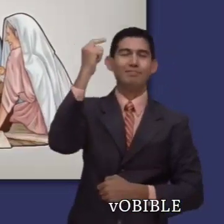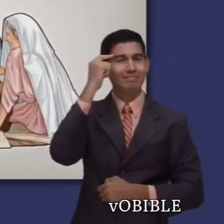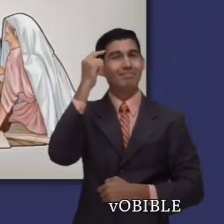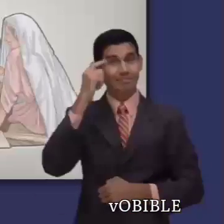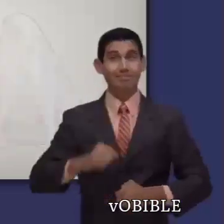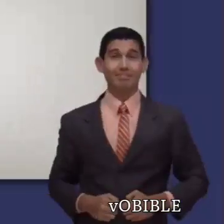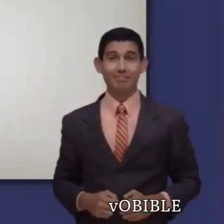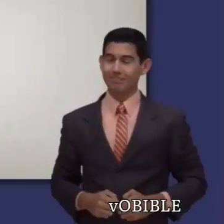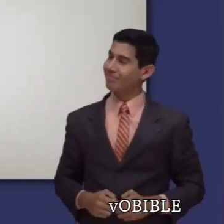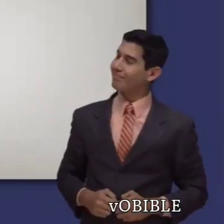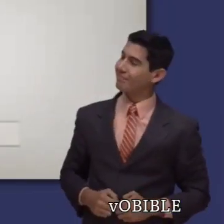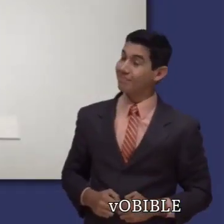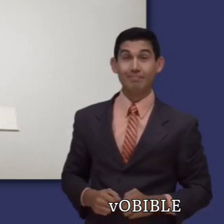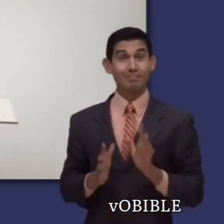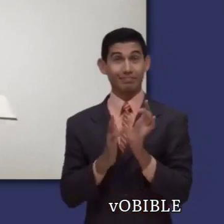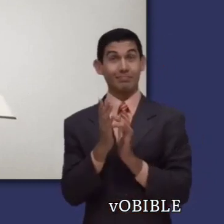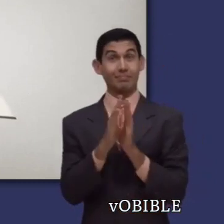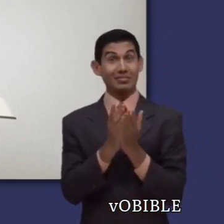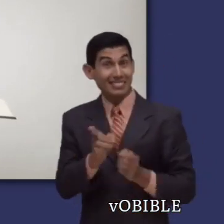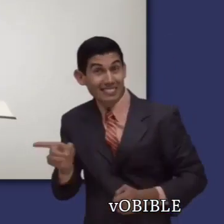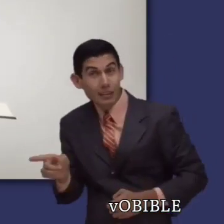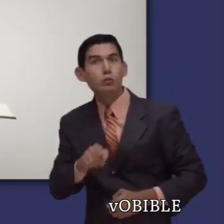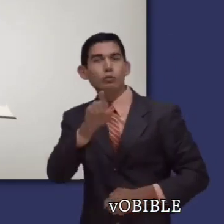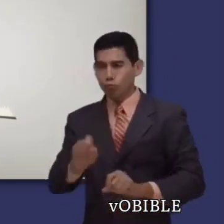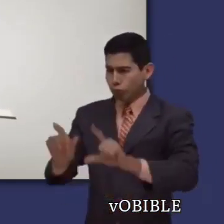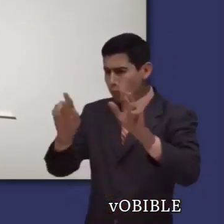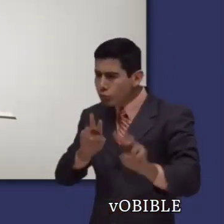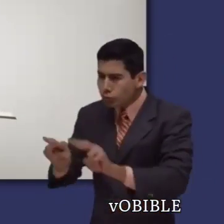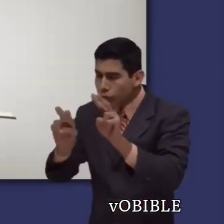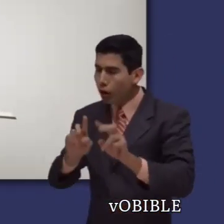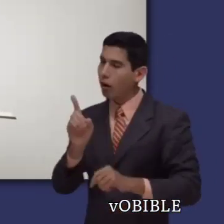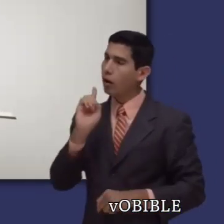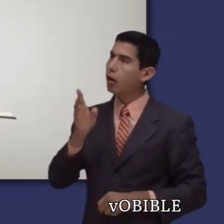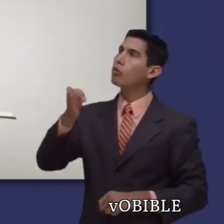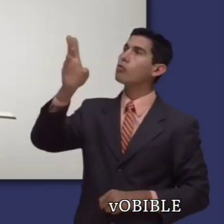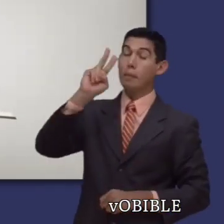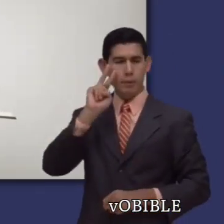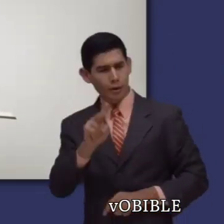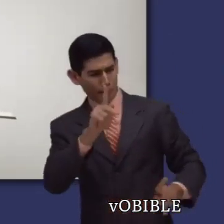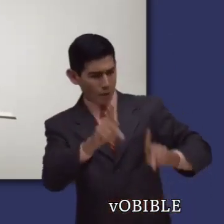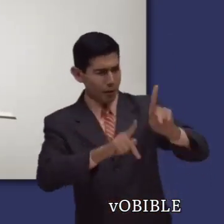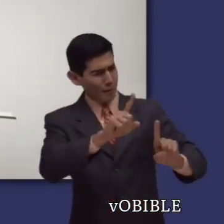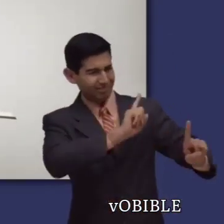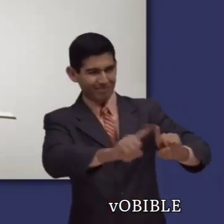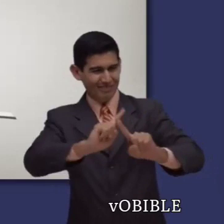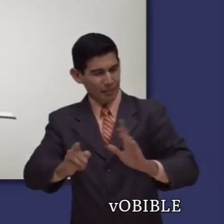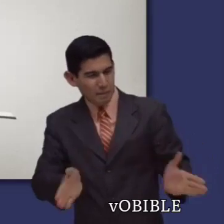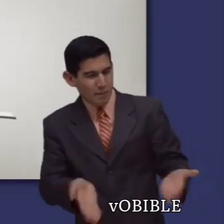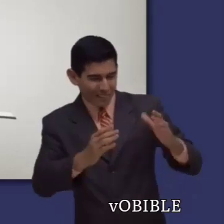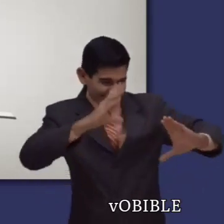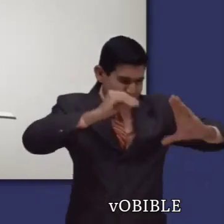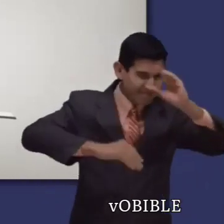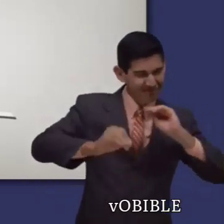es vida. Cuando lea primera a Timoteo, fíjese en que Jehová desea que todo tipo de personas se salven y lleguen a